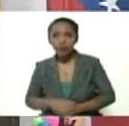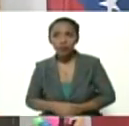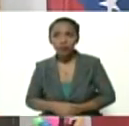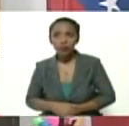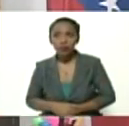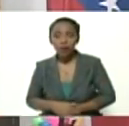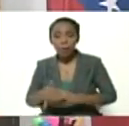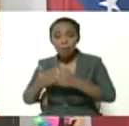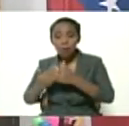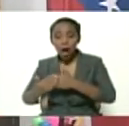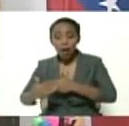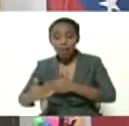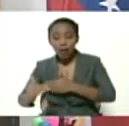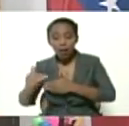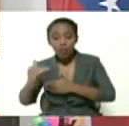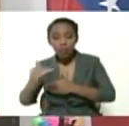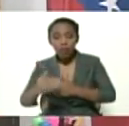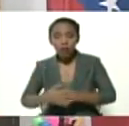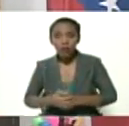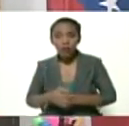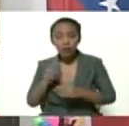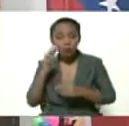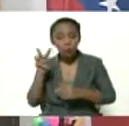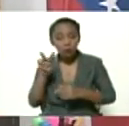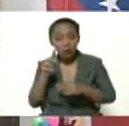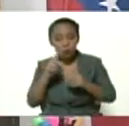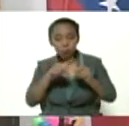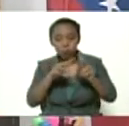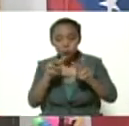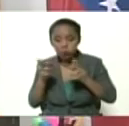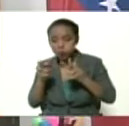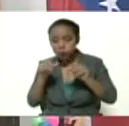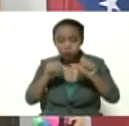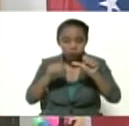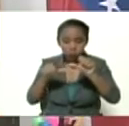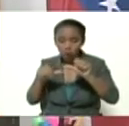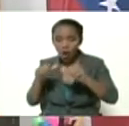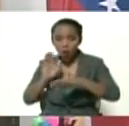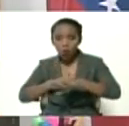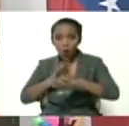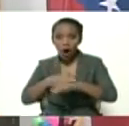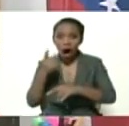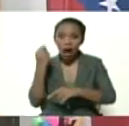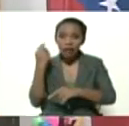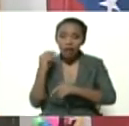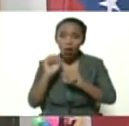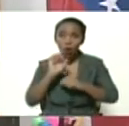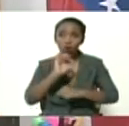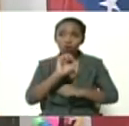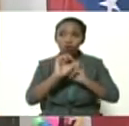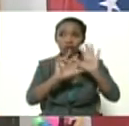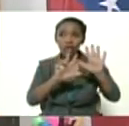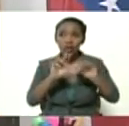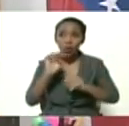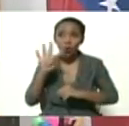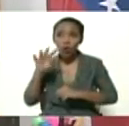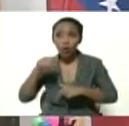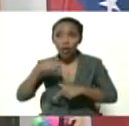Más adelante, con los casos, sí, con los casos de ayer, 84, dice Venezuela